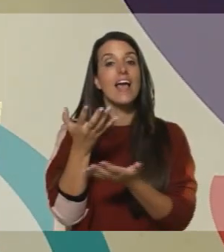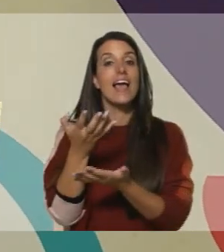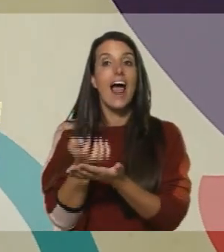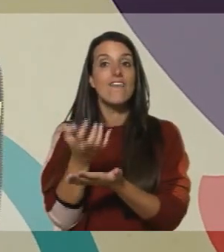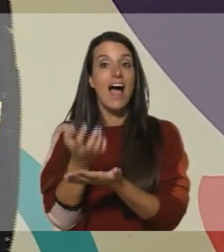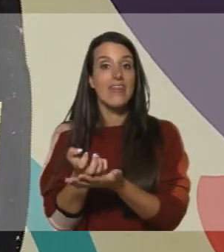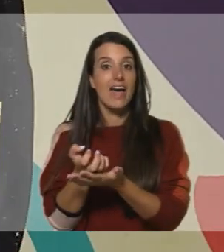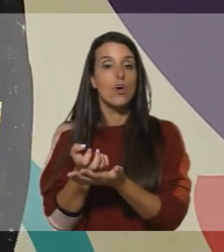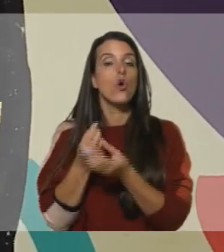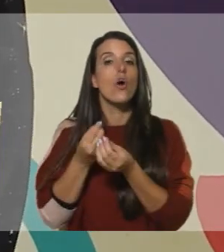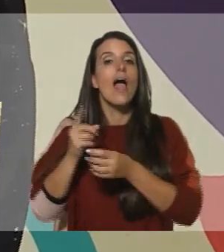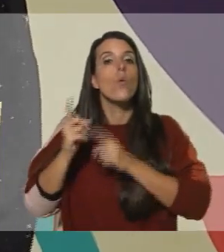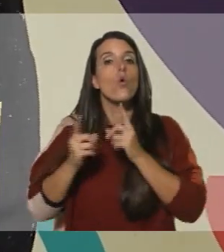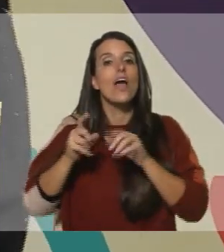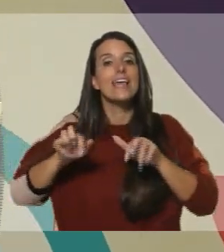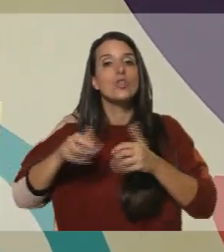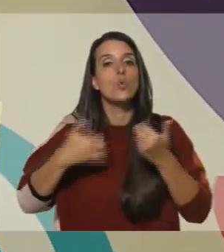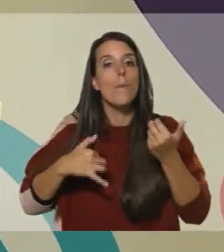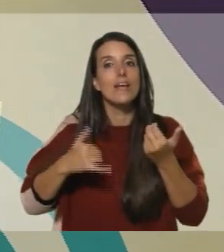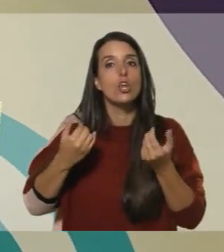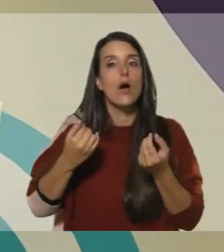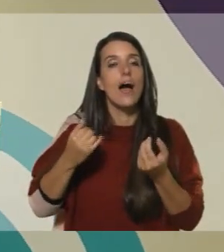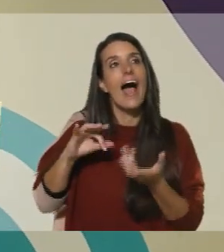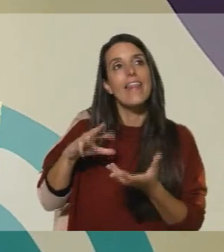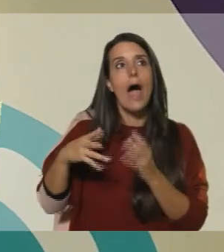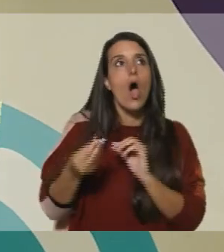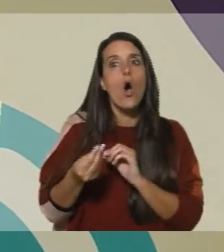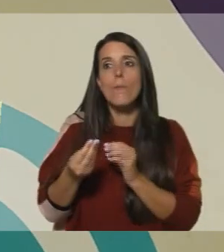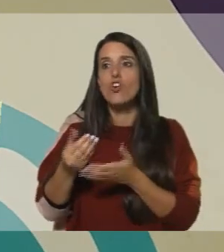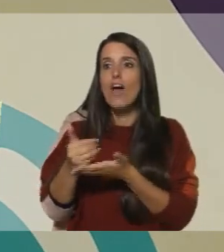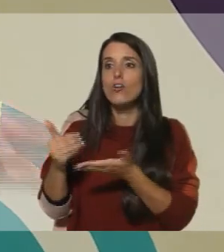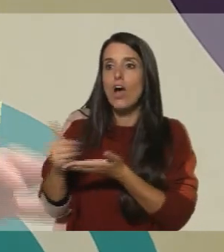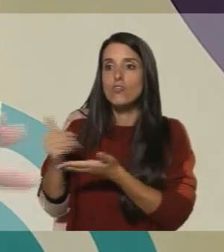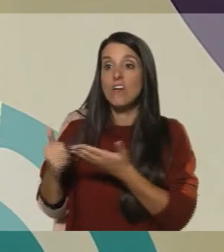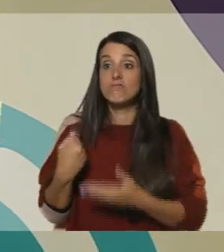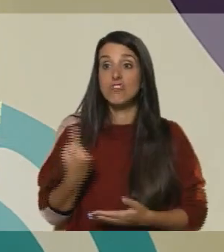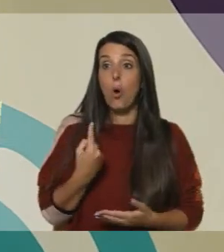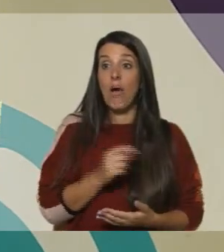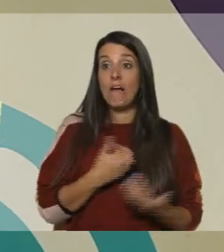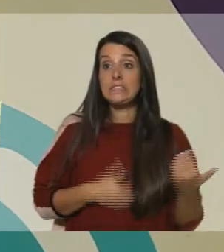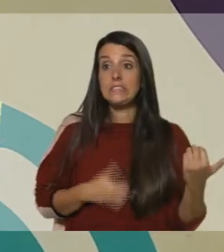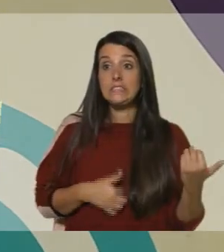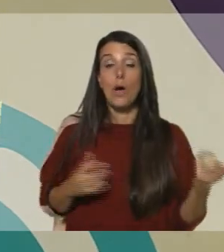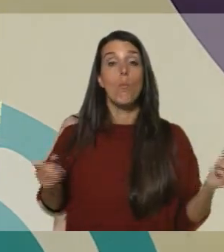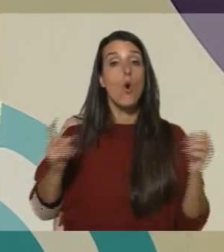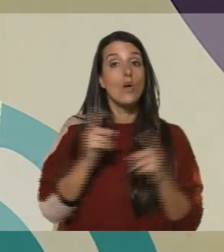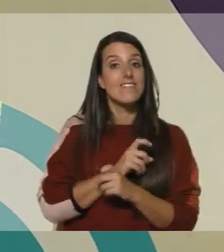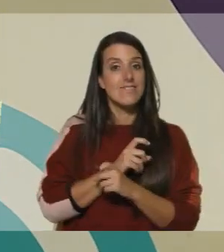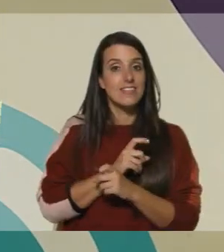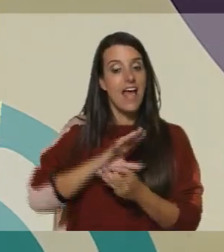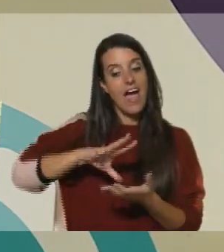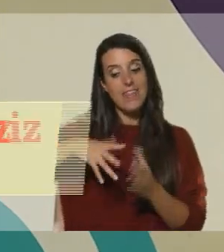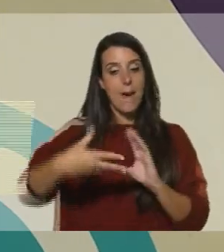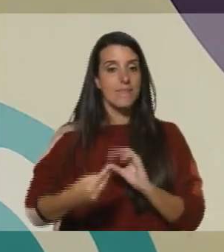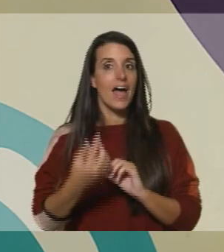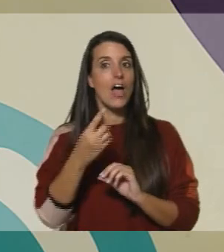cierta instrumentación y después es difícil hacer una reducción de ese tema que estás acostumbrada a tocar. De tal manera, entonces,